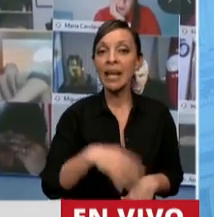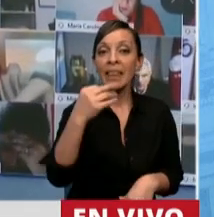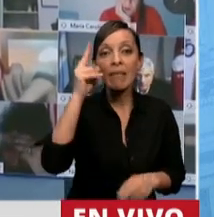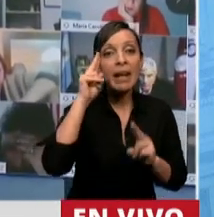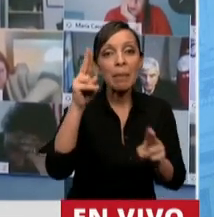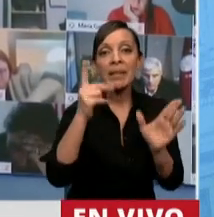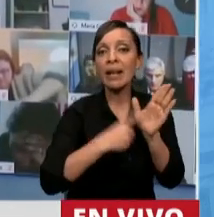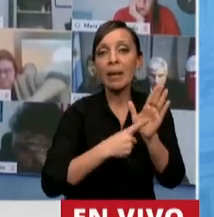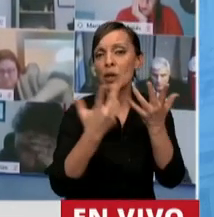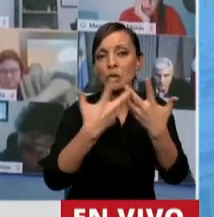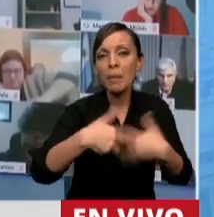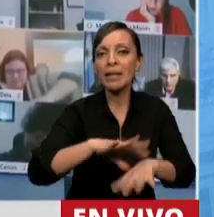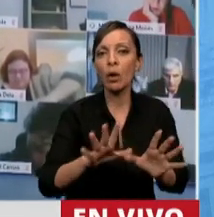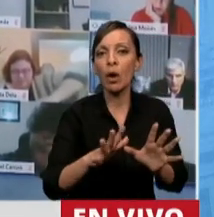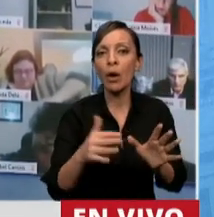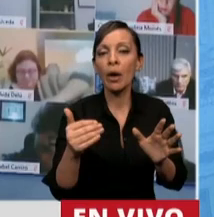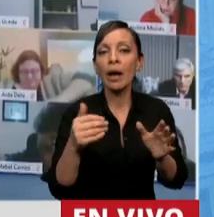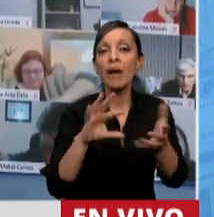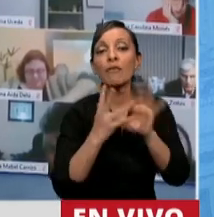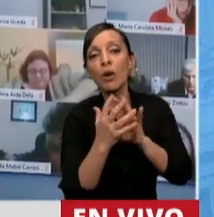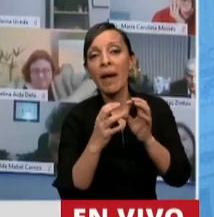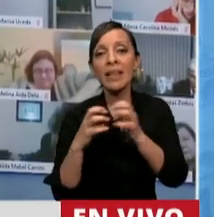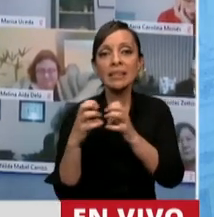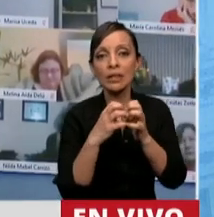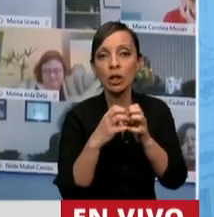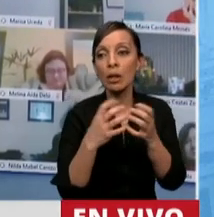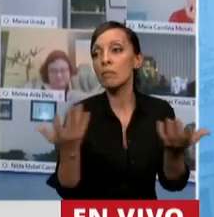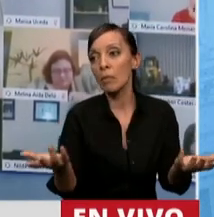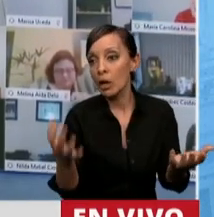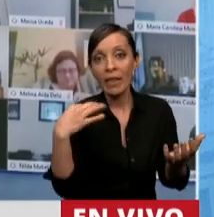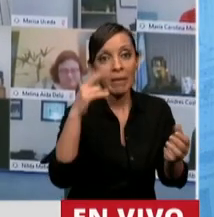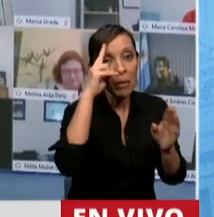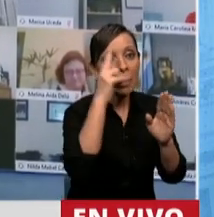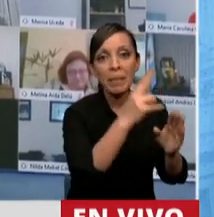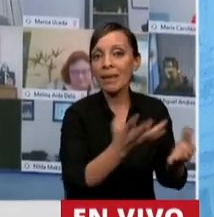el reglamento en el modo de sesión que nos demos. Bueno, lo tenemos que respetar.